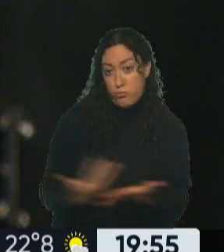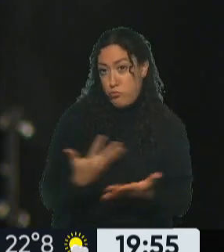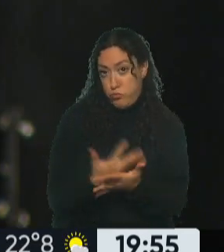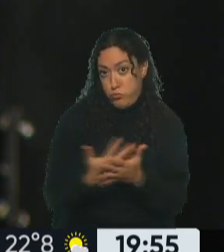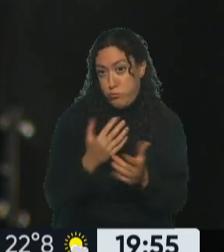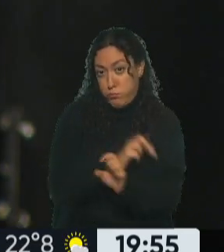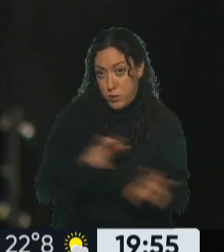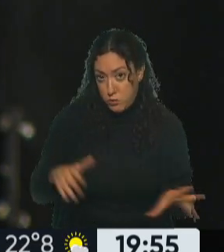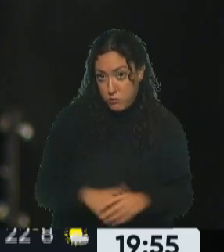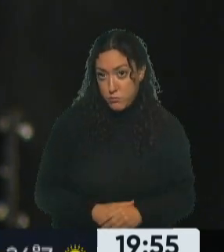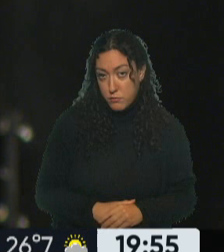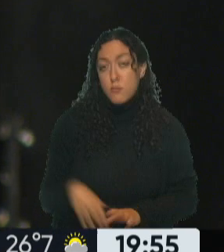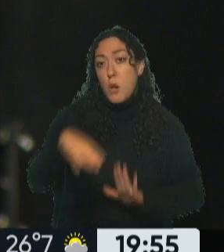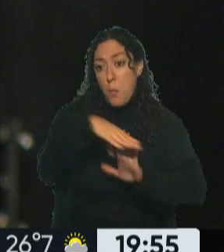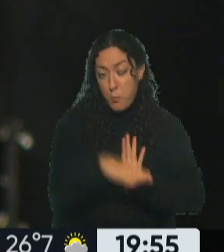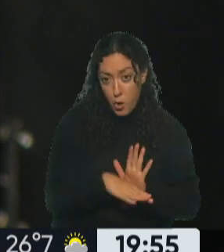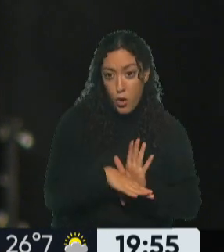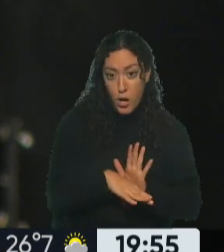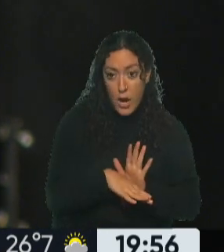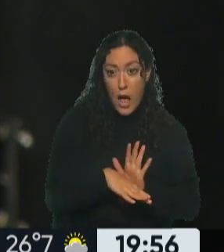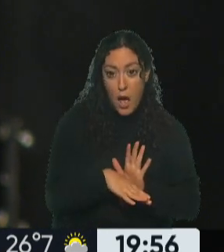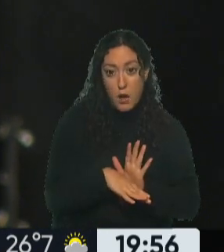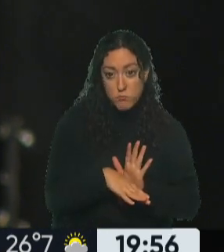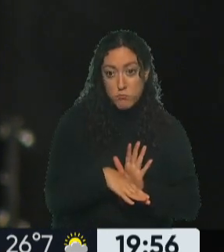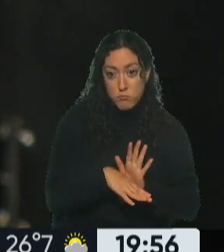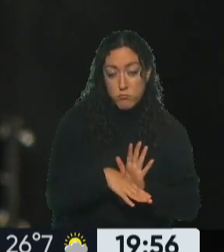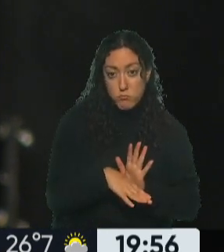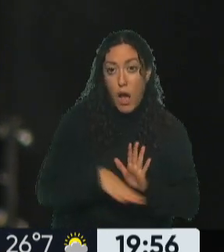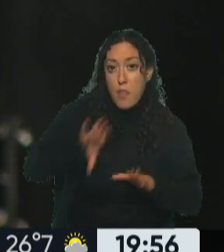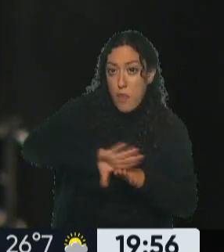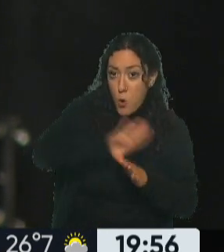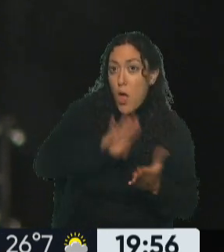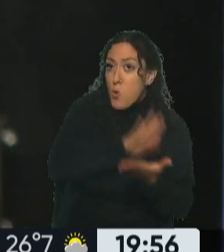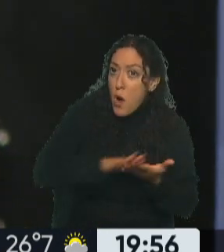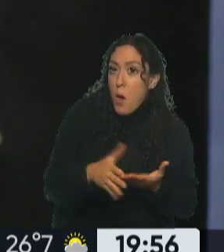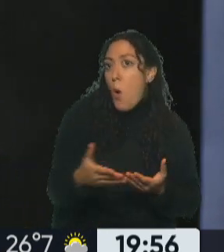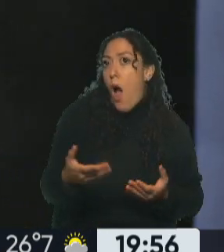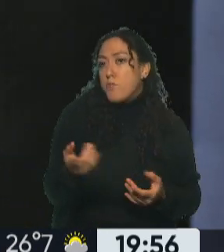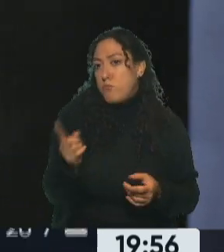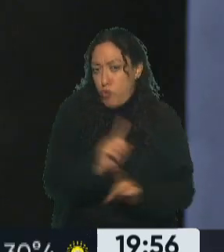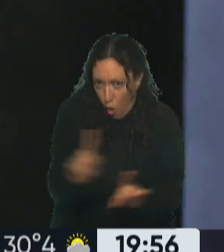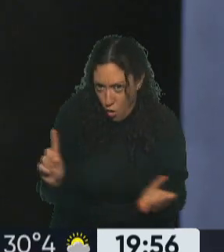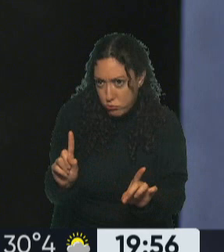programa no incluye tomar nueva deuda,